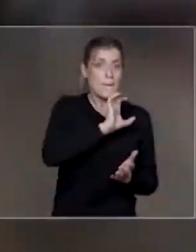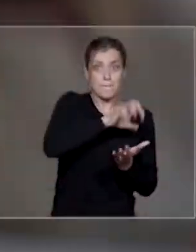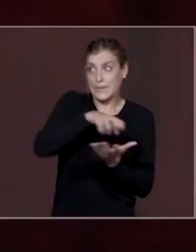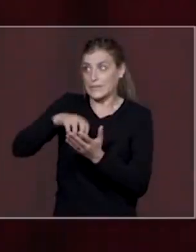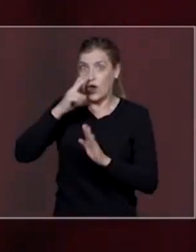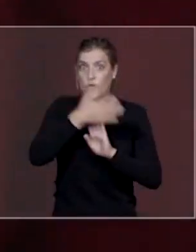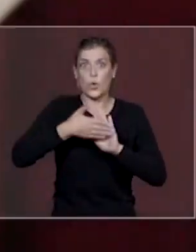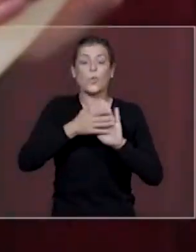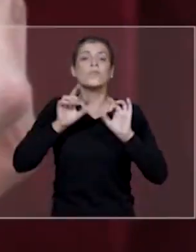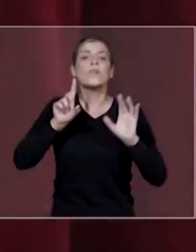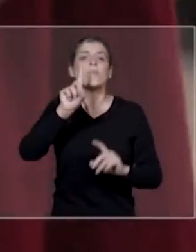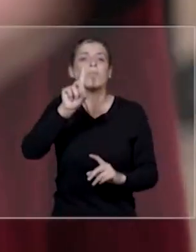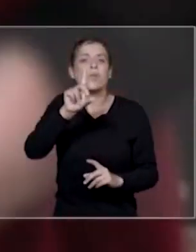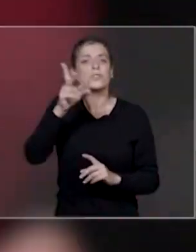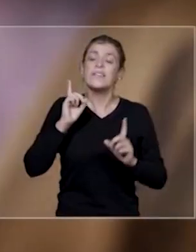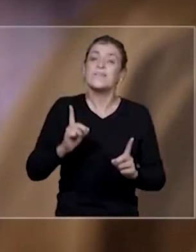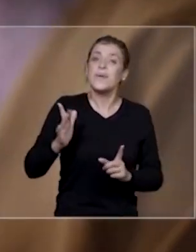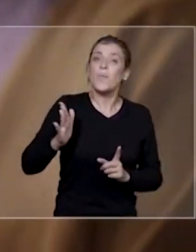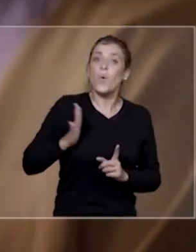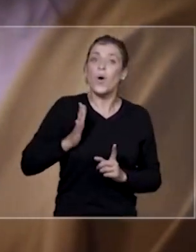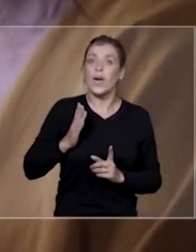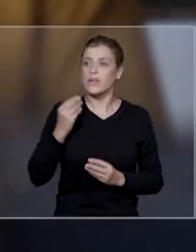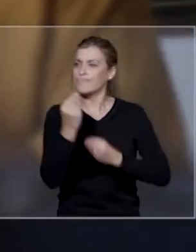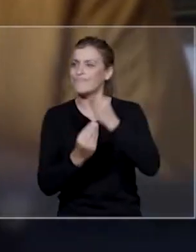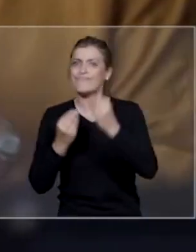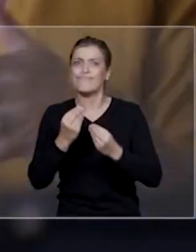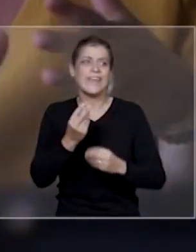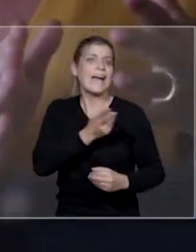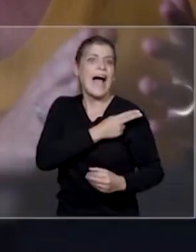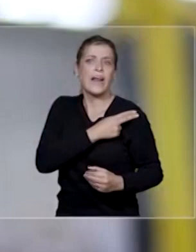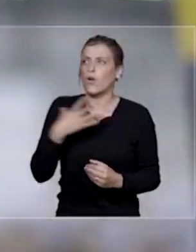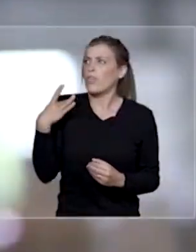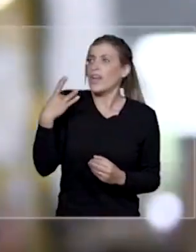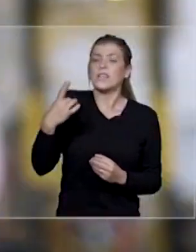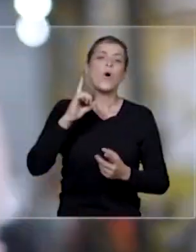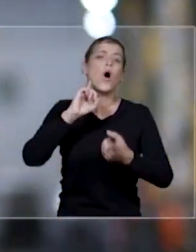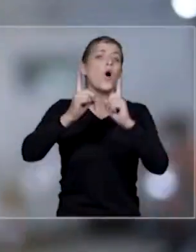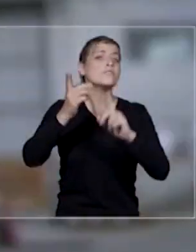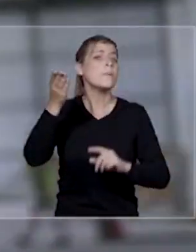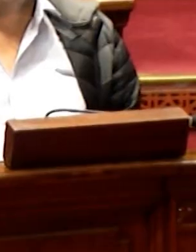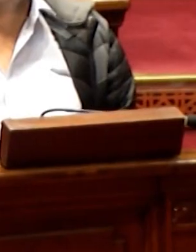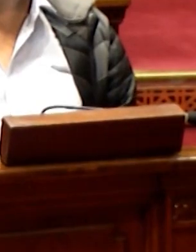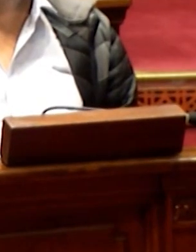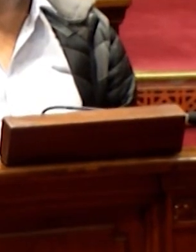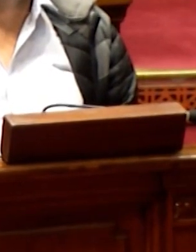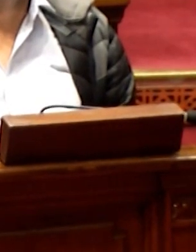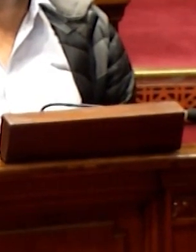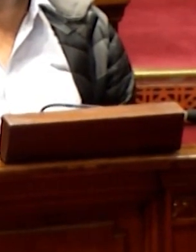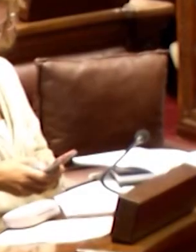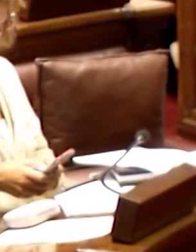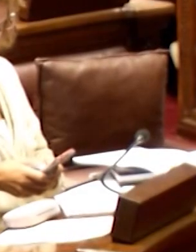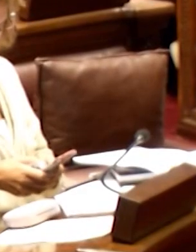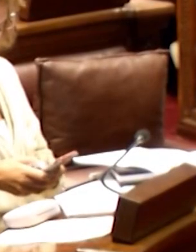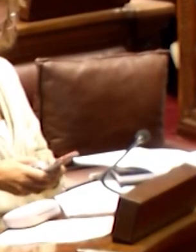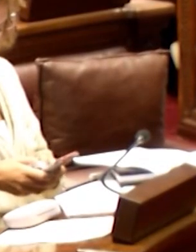apenas el 12 por ciento de las empresas y sólo ocupan el 11 por ciento de los cargos directivos en la esfera pública